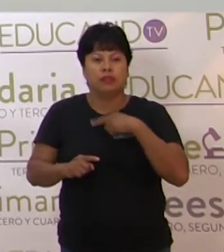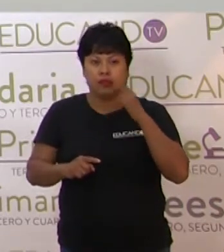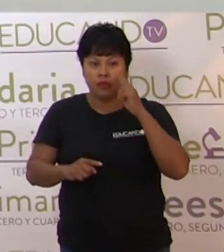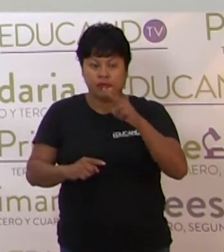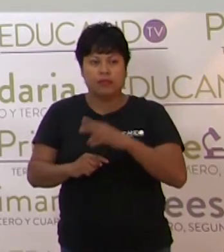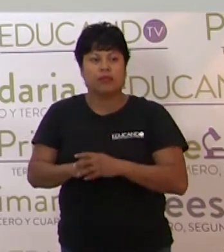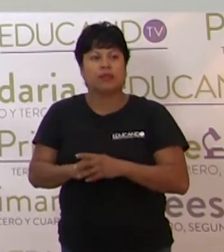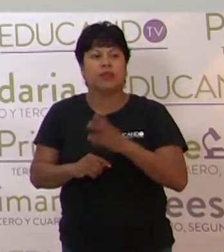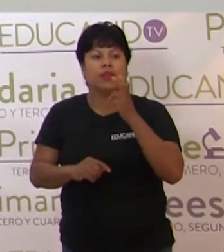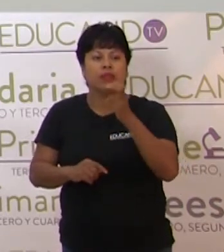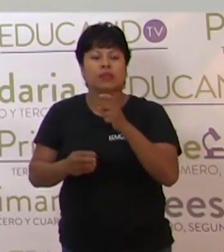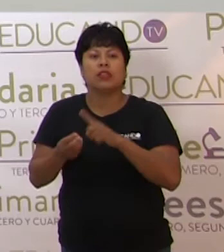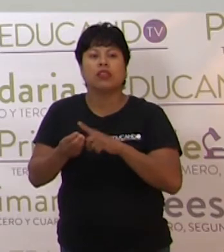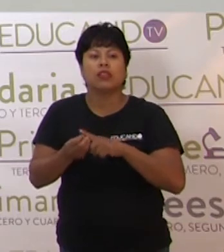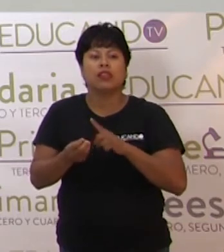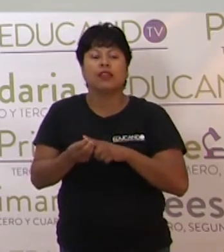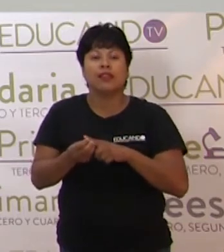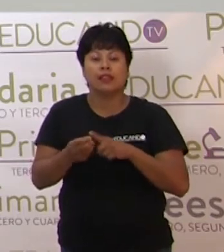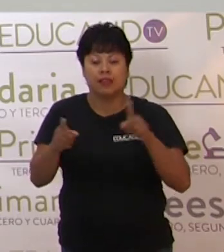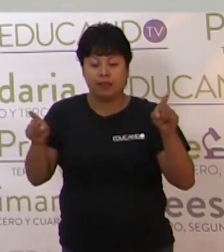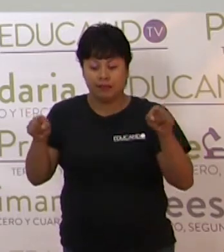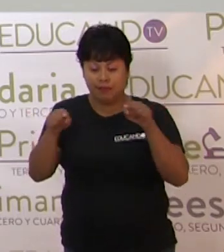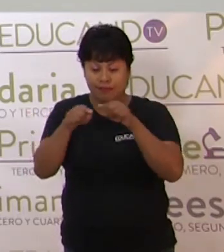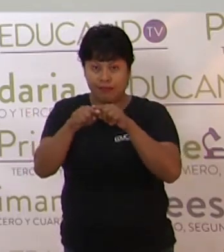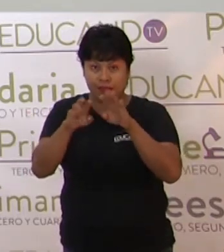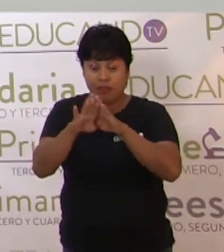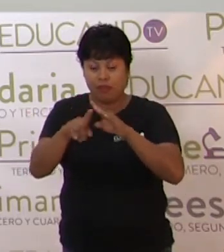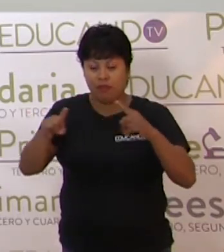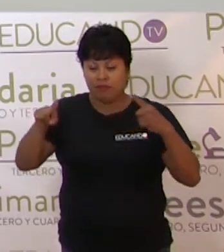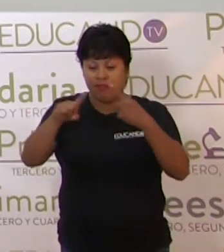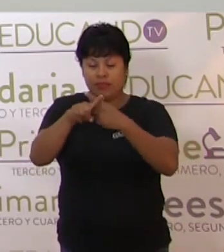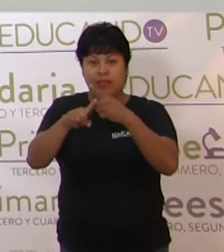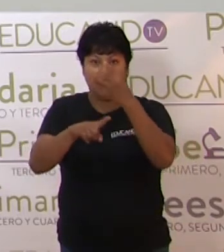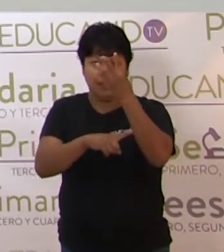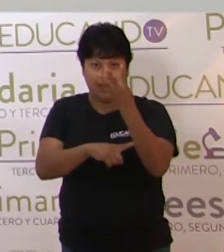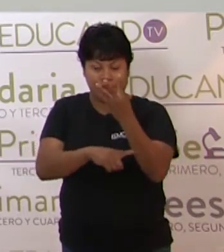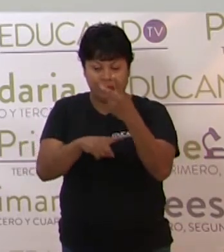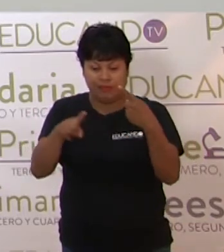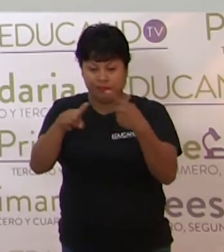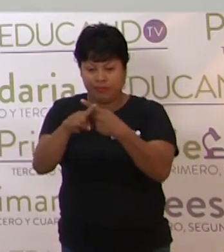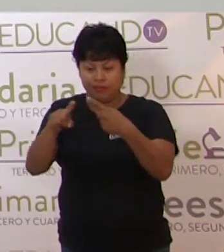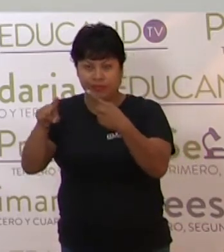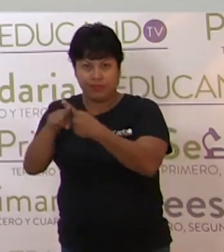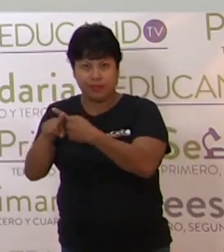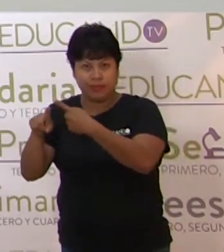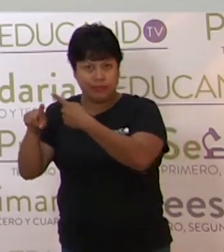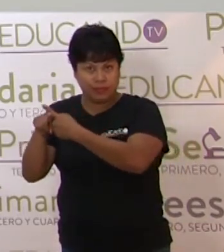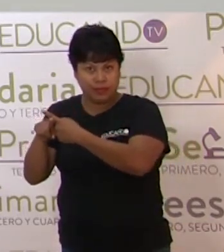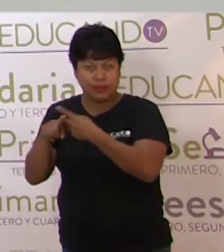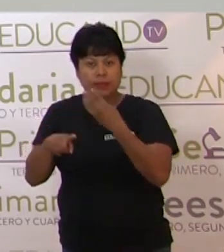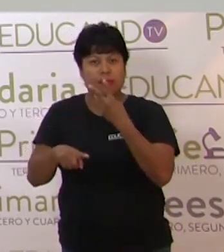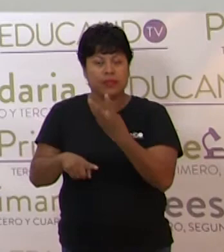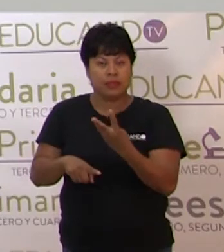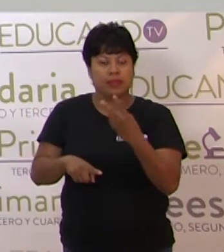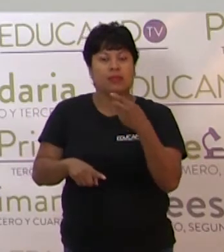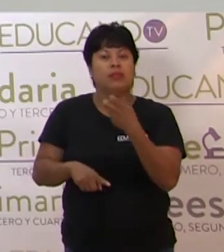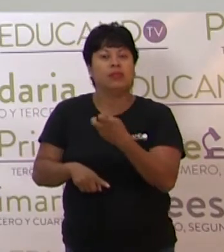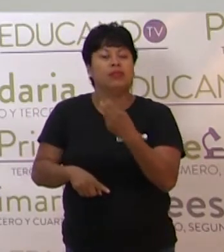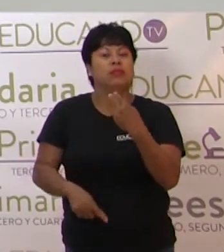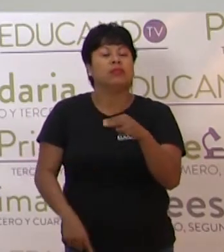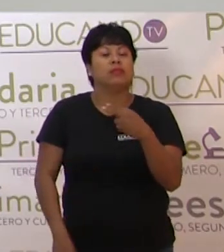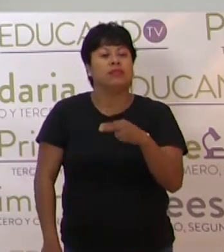se pegue este punto donde se intersectan las tres líneas lo vamos a llamar